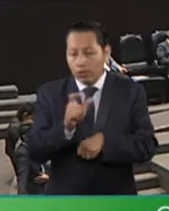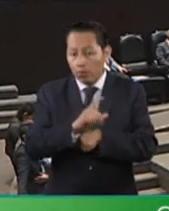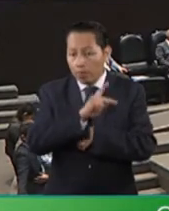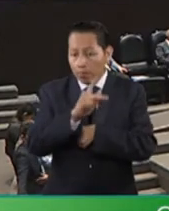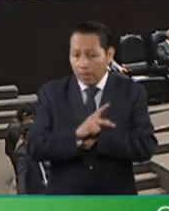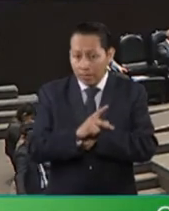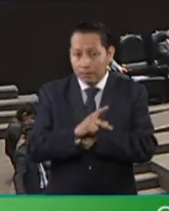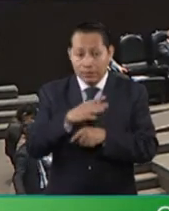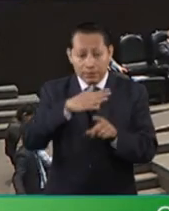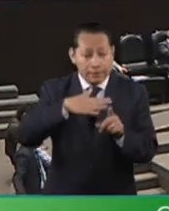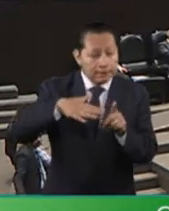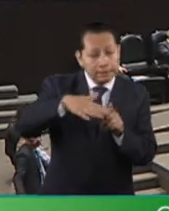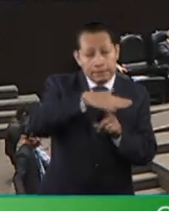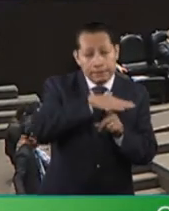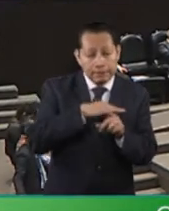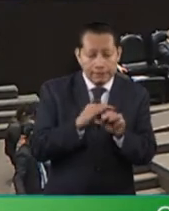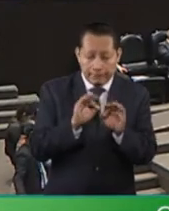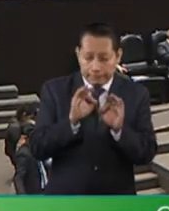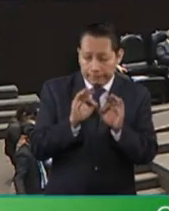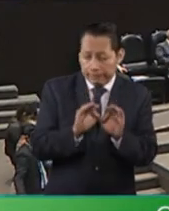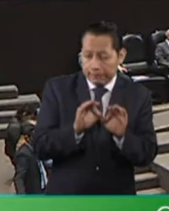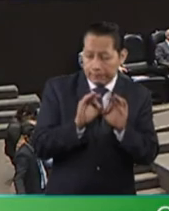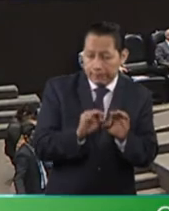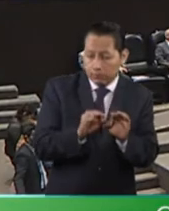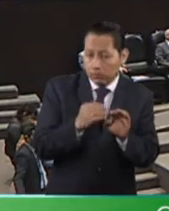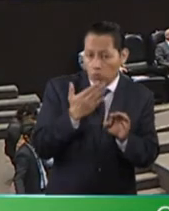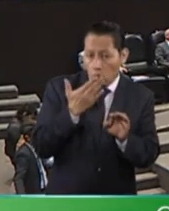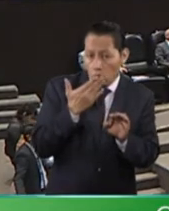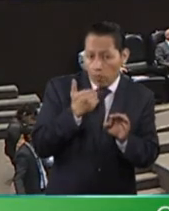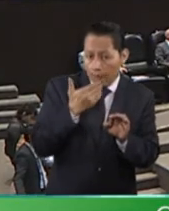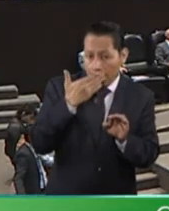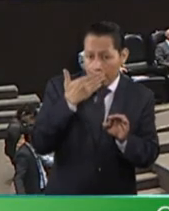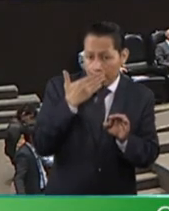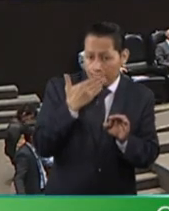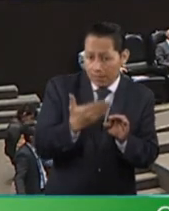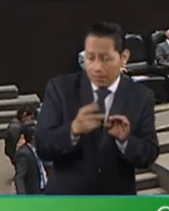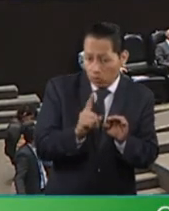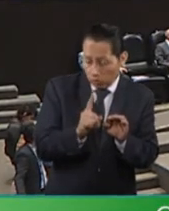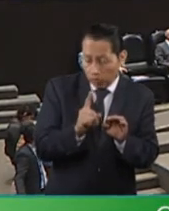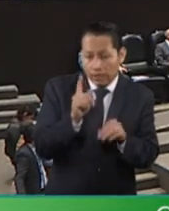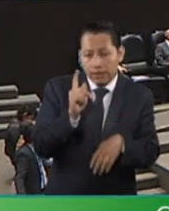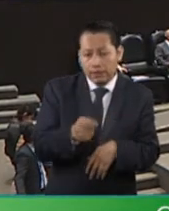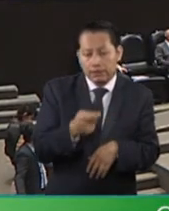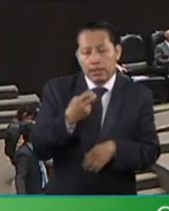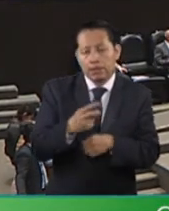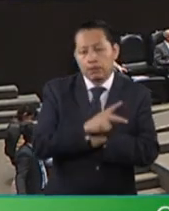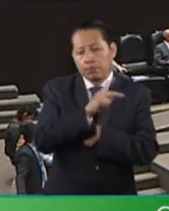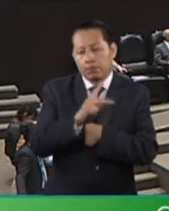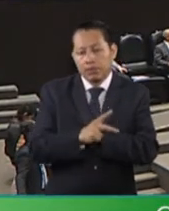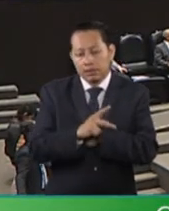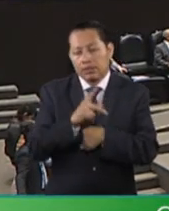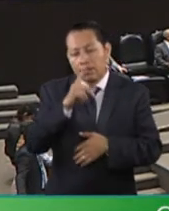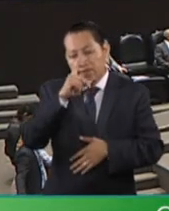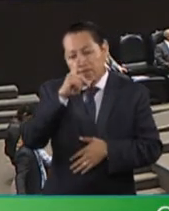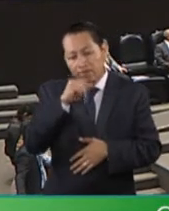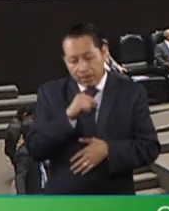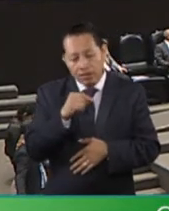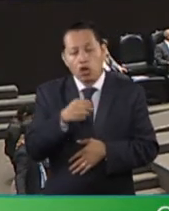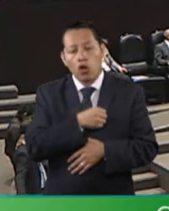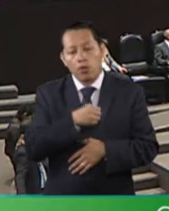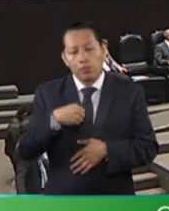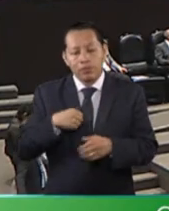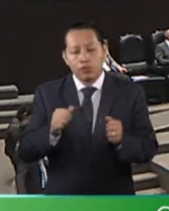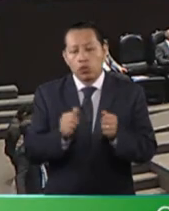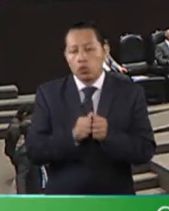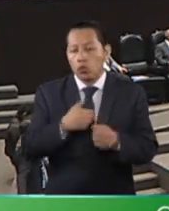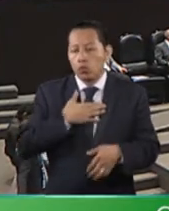las condiciones mínimas para que su población pueda vivir con dignidad, es un país que falla en su compromiso con